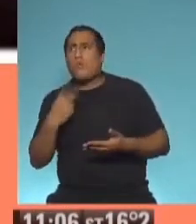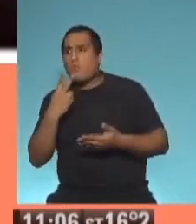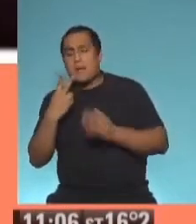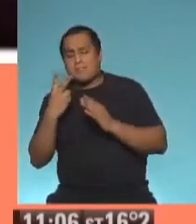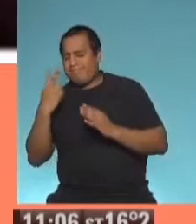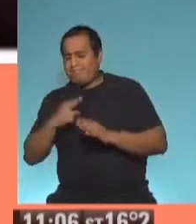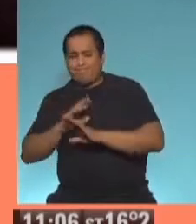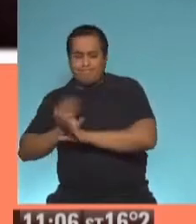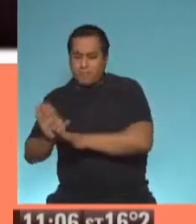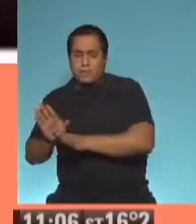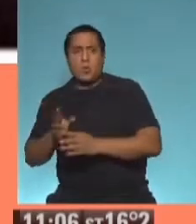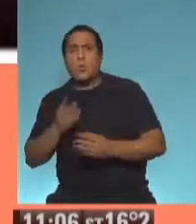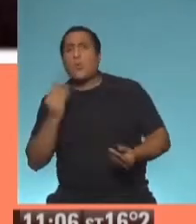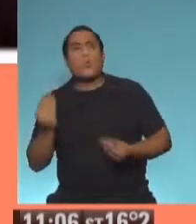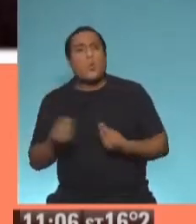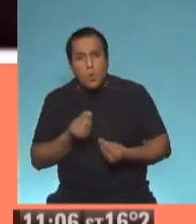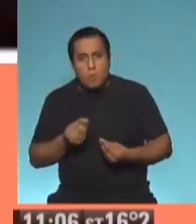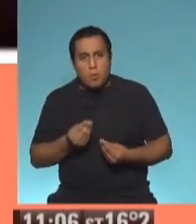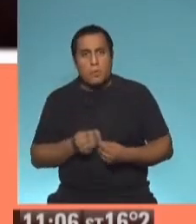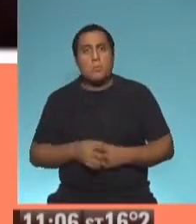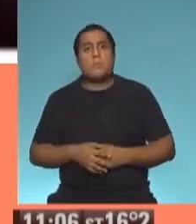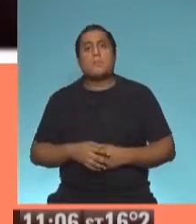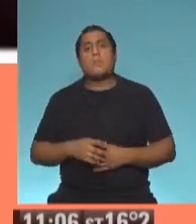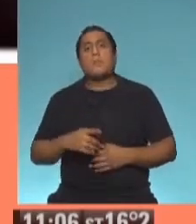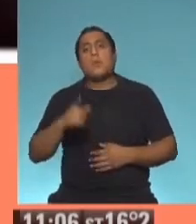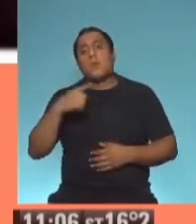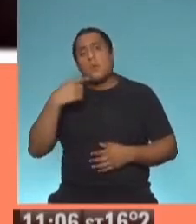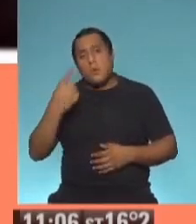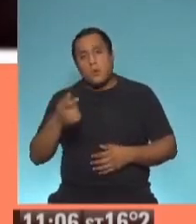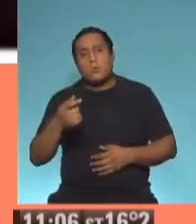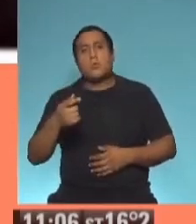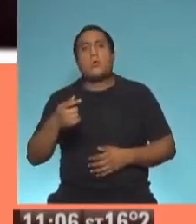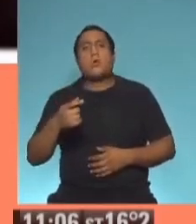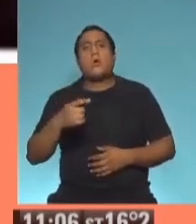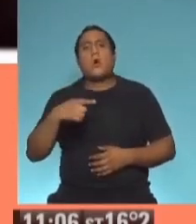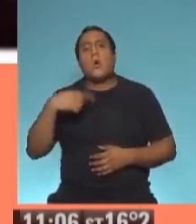usar además los parches de nicotina, por ejemplo, es una gran